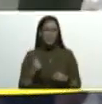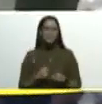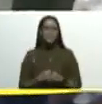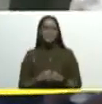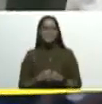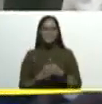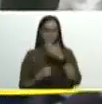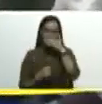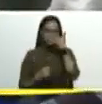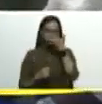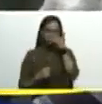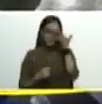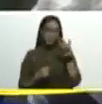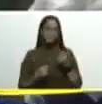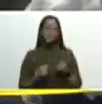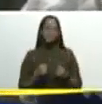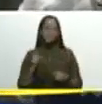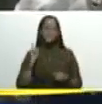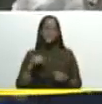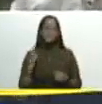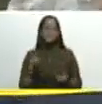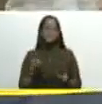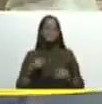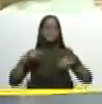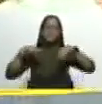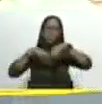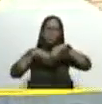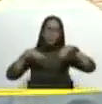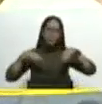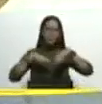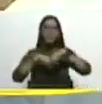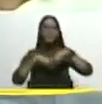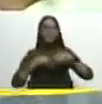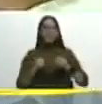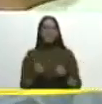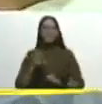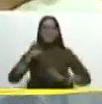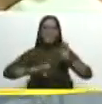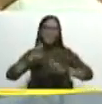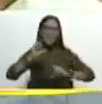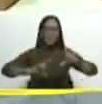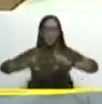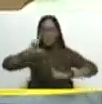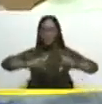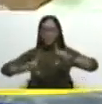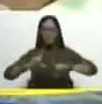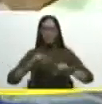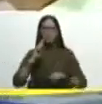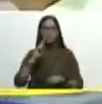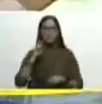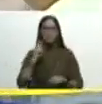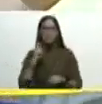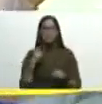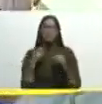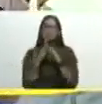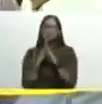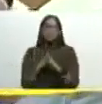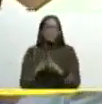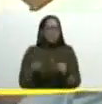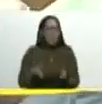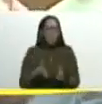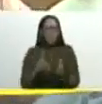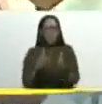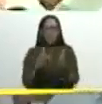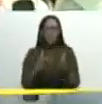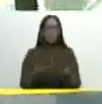la quimioterapia, sino que también su tomografía, sus exámenes de laboratorio, su rayo X, toda la ruta para el